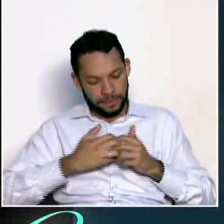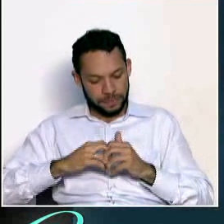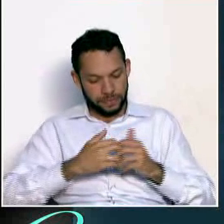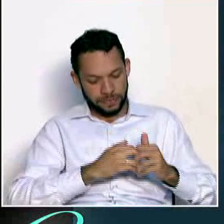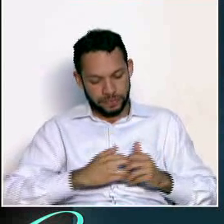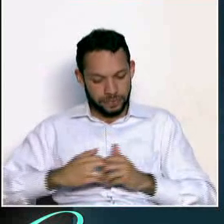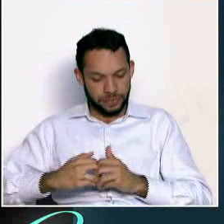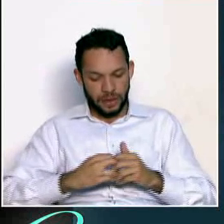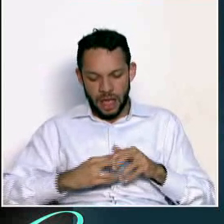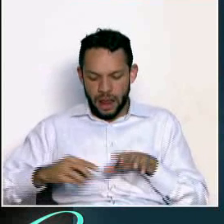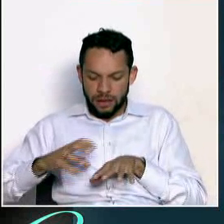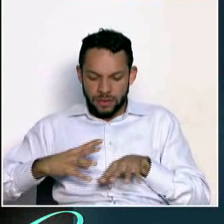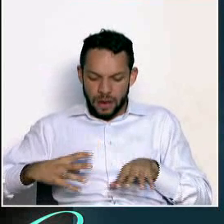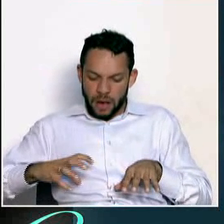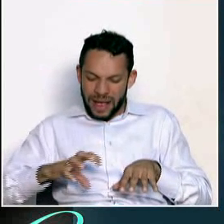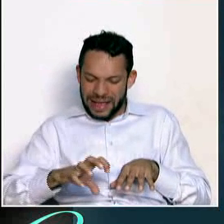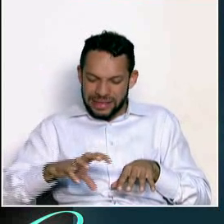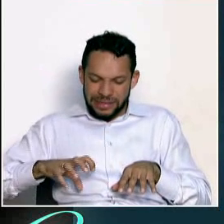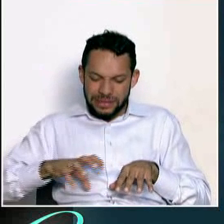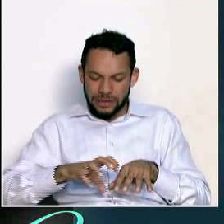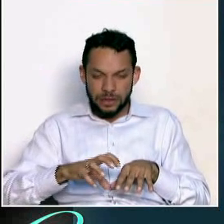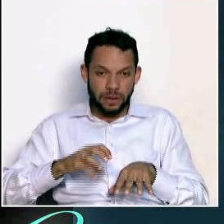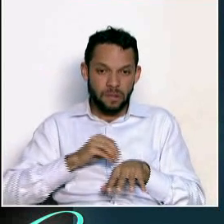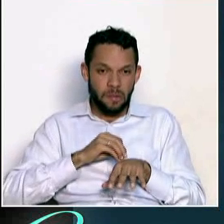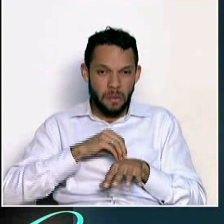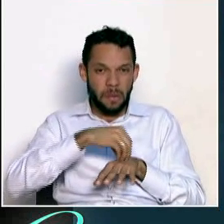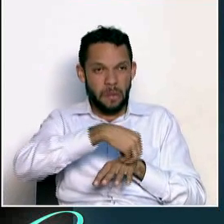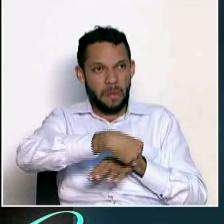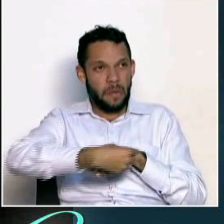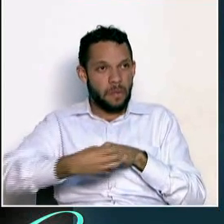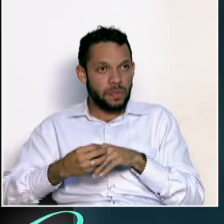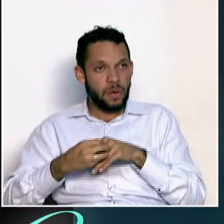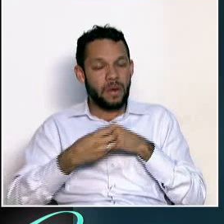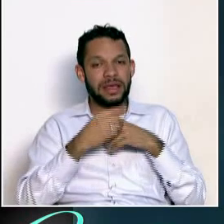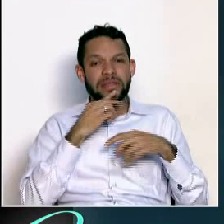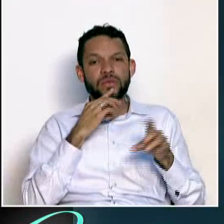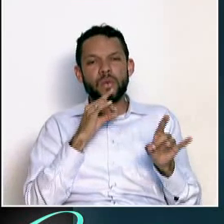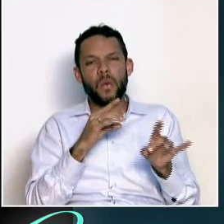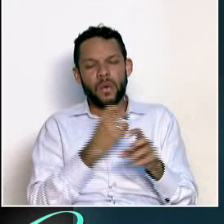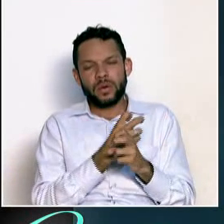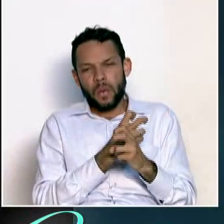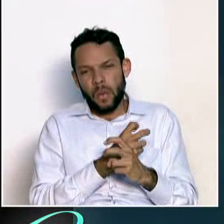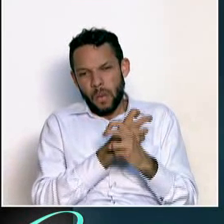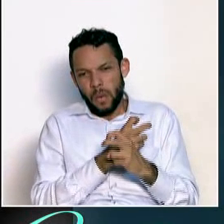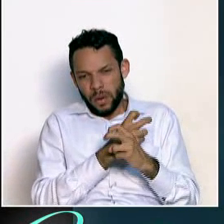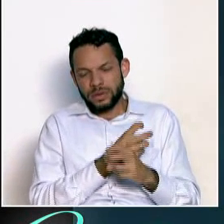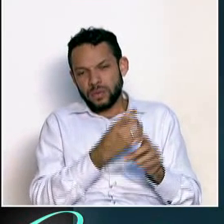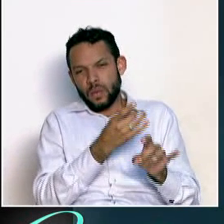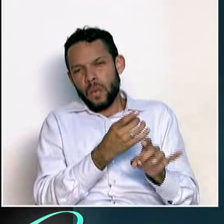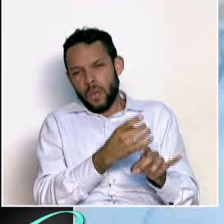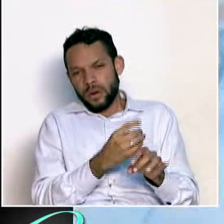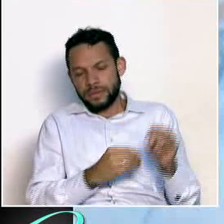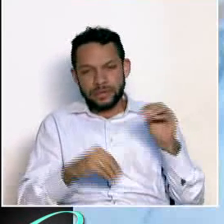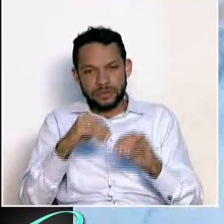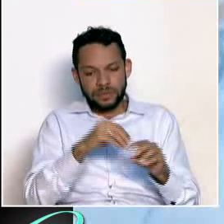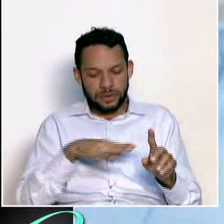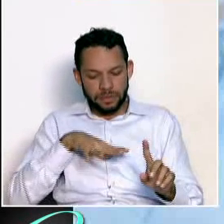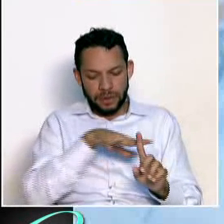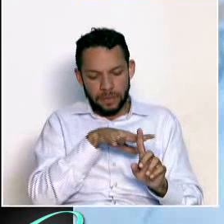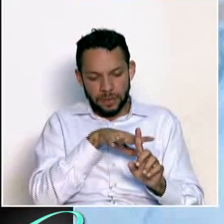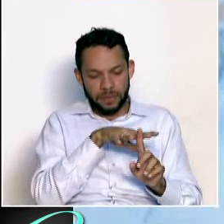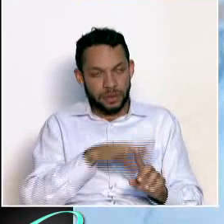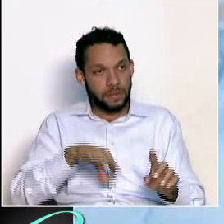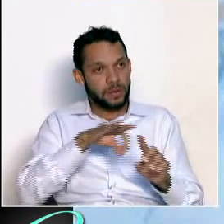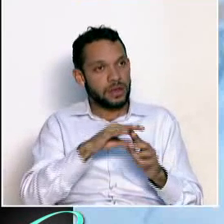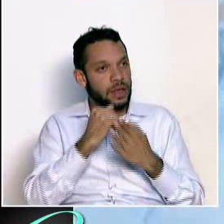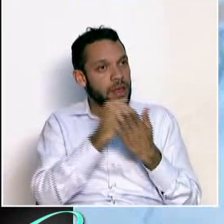metástasis ya en el nervio o en el hueso, que es muy doloroso, generalmente se recurre a la hipnosis para no tener que